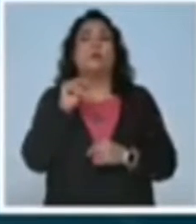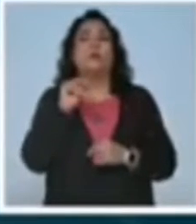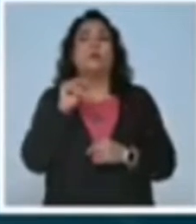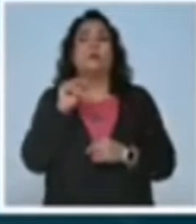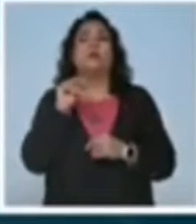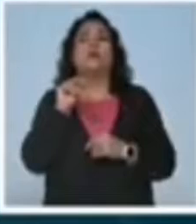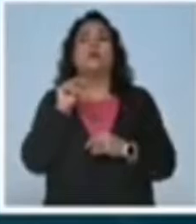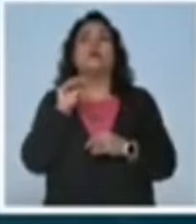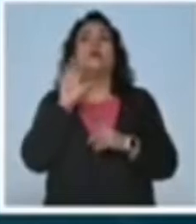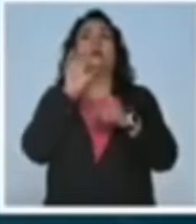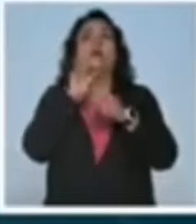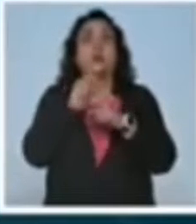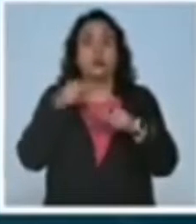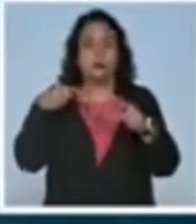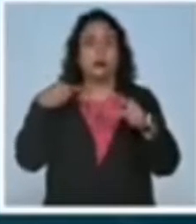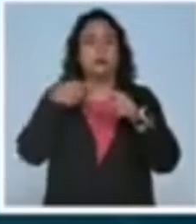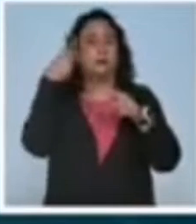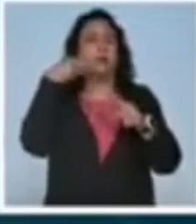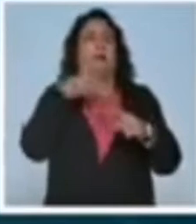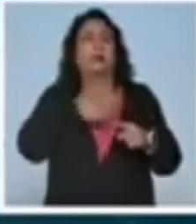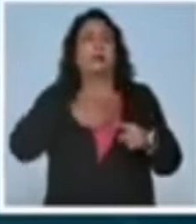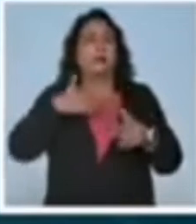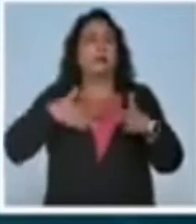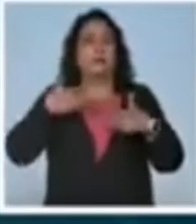llegar, sino disfrutar del viaje.